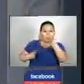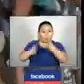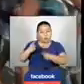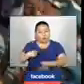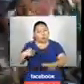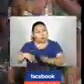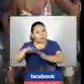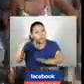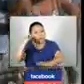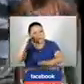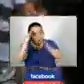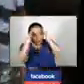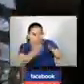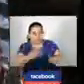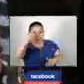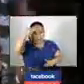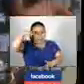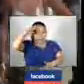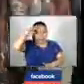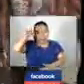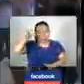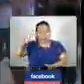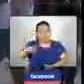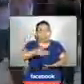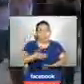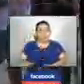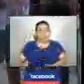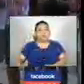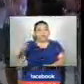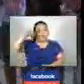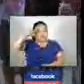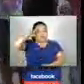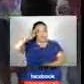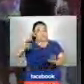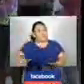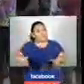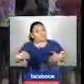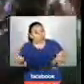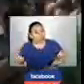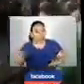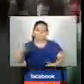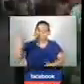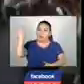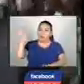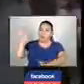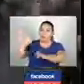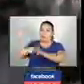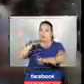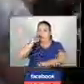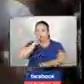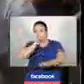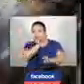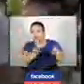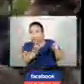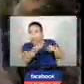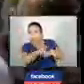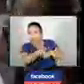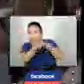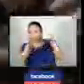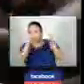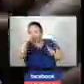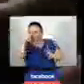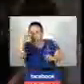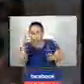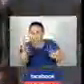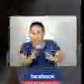nivel de prioridad de Cuba en la política exterior del presidente Biden, a pesar de haber asegurado en abril que un cambio de política hacia la isla no